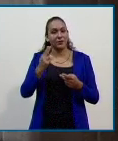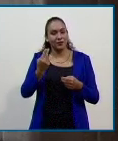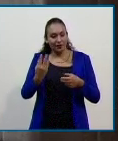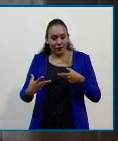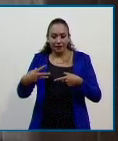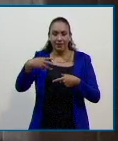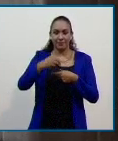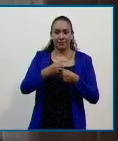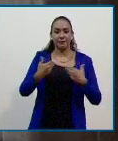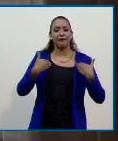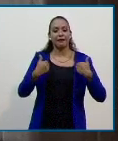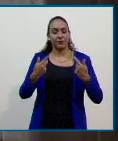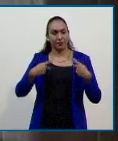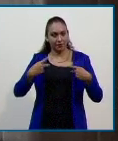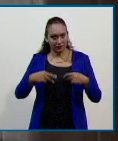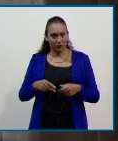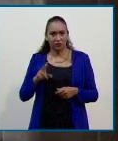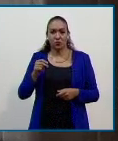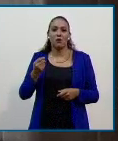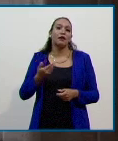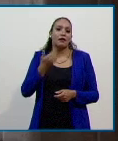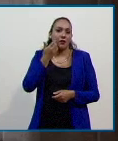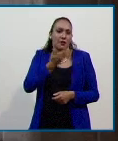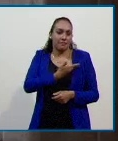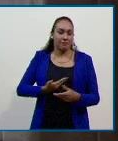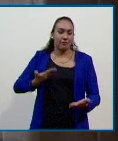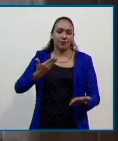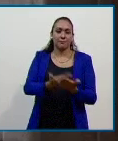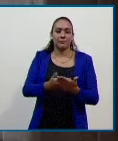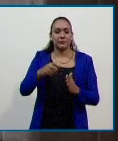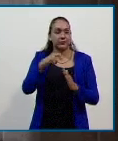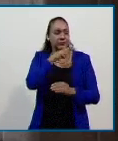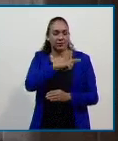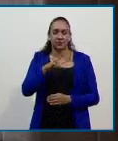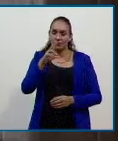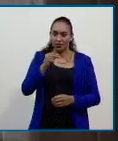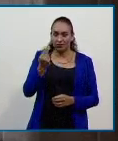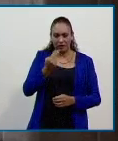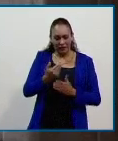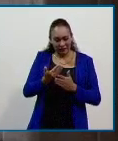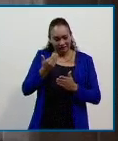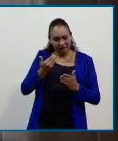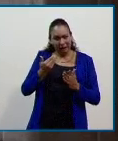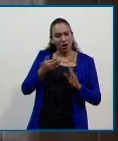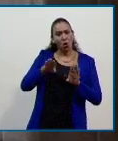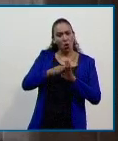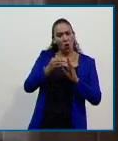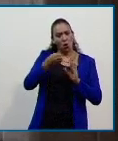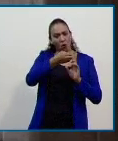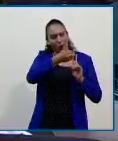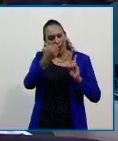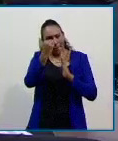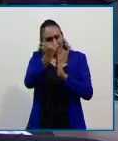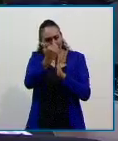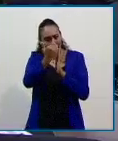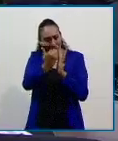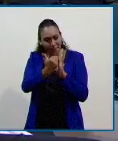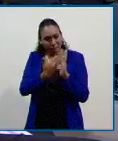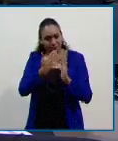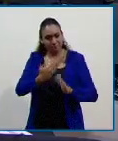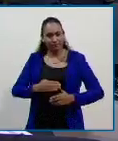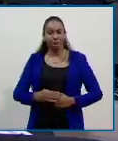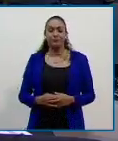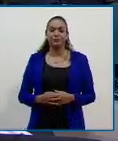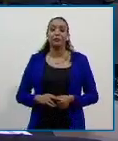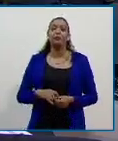apertura y tolerancia, y con un sentido realista de lo que implicaría la operatividad de cualquier cambio. Llamó al